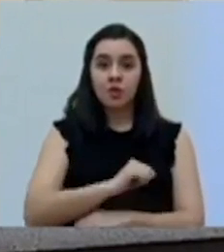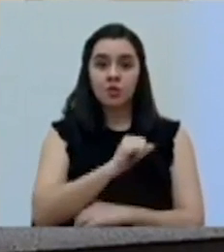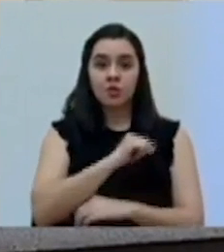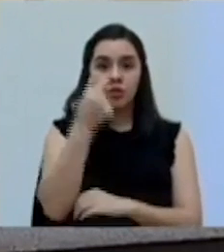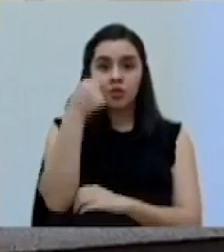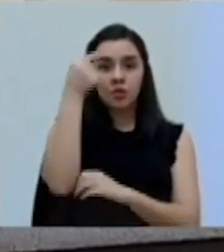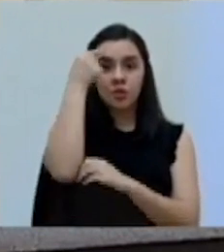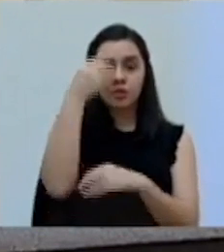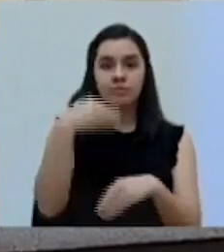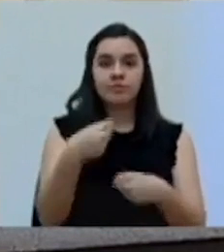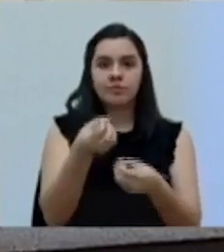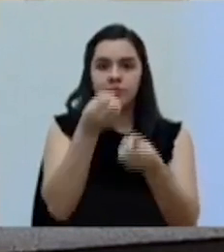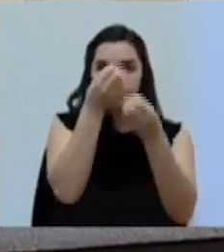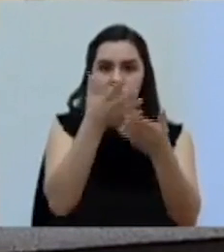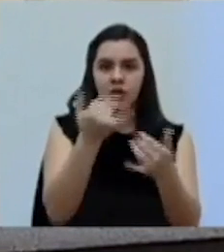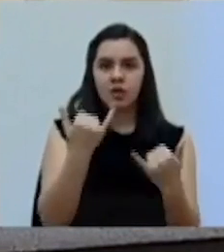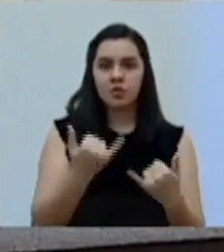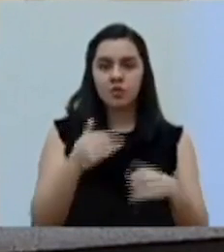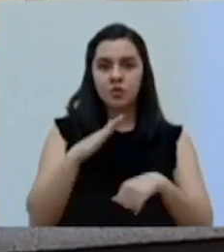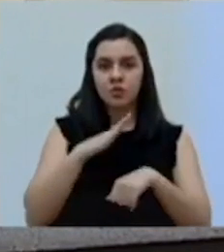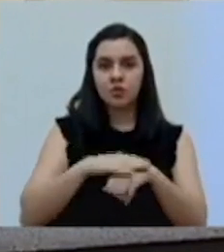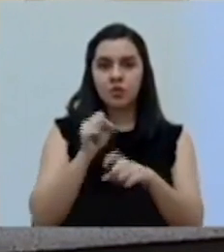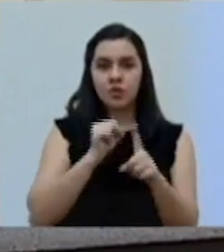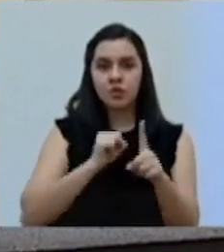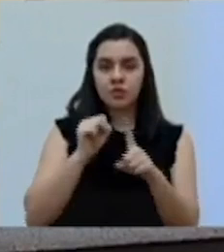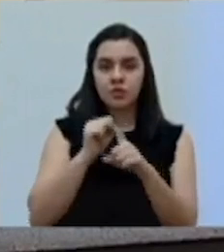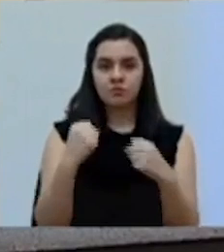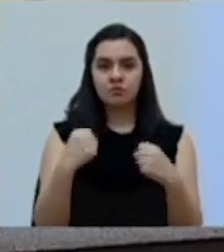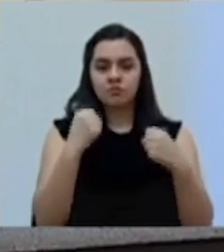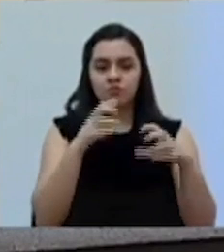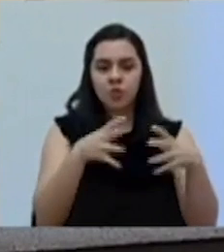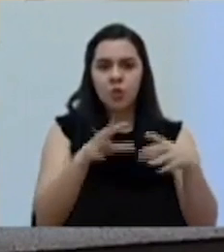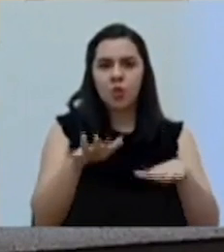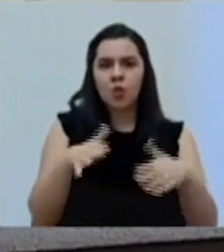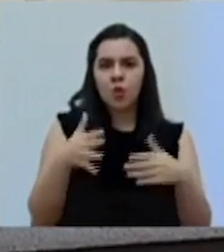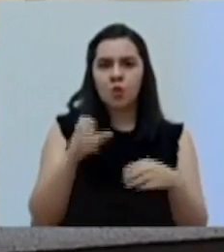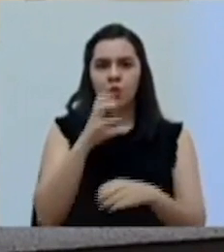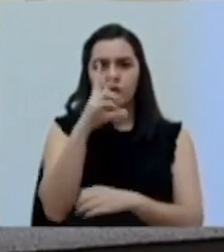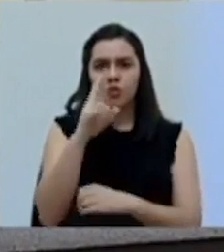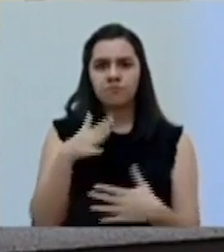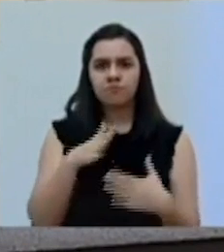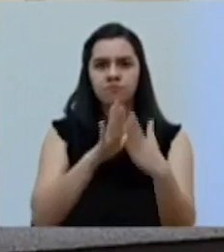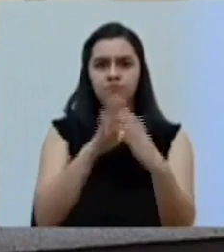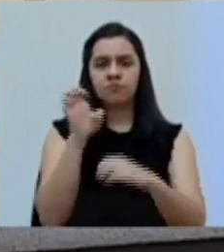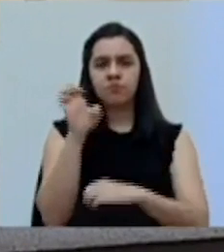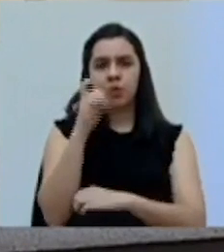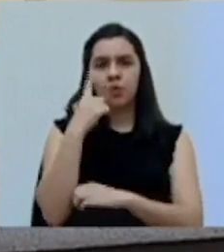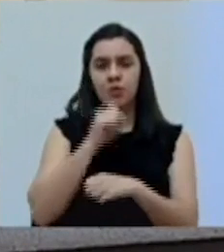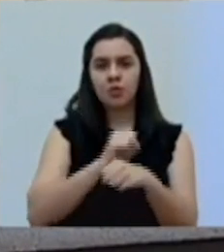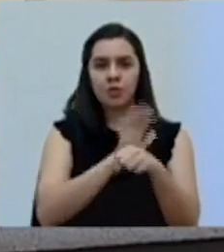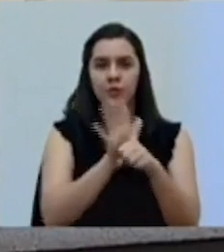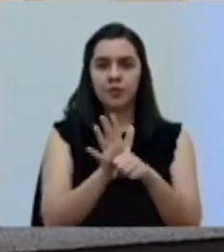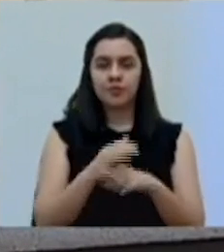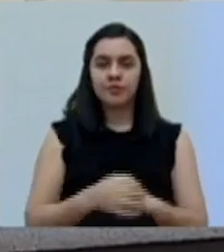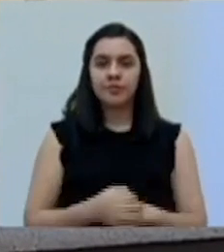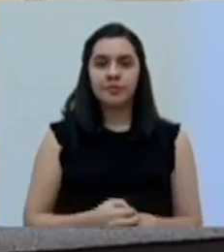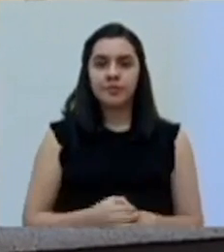gobierno nos darán el balance y actualización de la situación y esfuerzos conjuntos de cómo Costa Rica enfrenta la emergencia por el COVID-19.